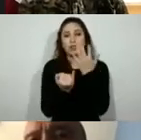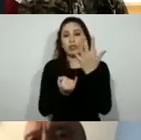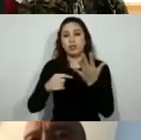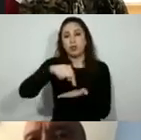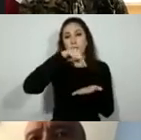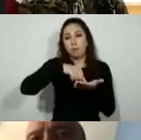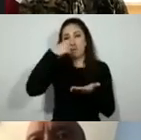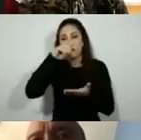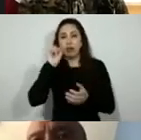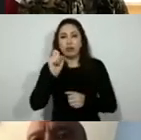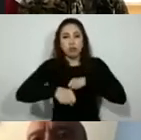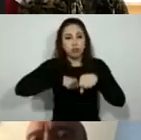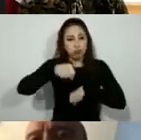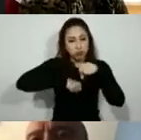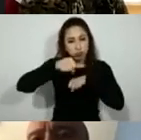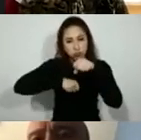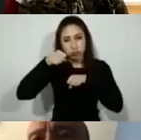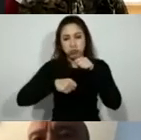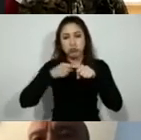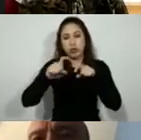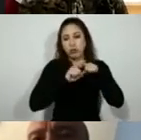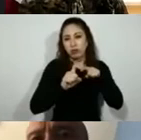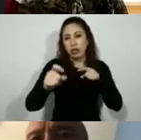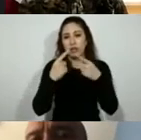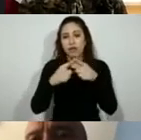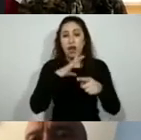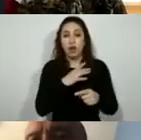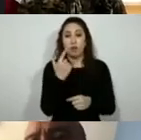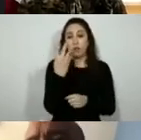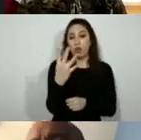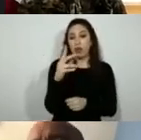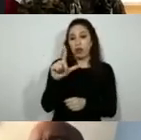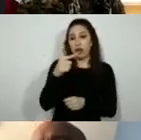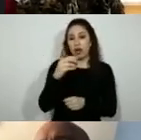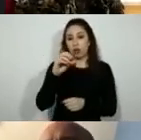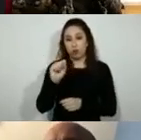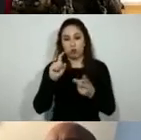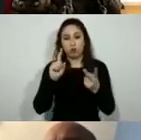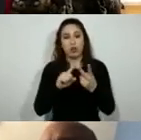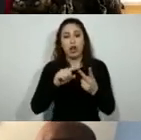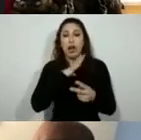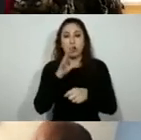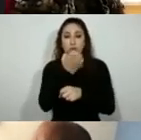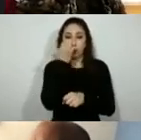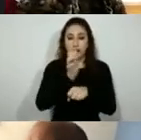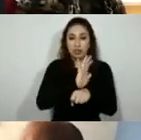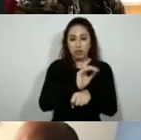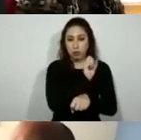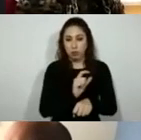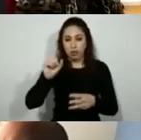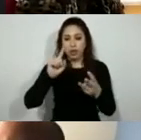velódromo, rapel, tirolesas, 4 lagos artificiales, una escuela de cine profesional, una escuela de